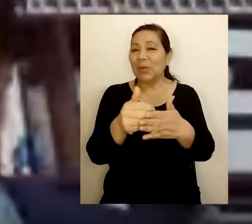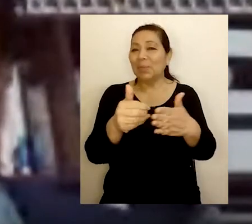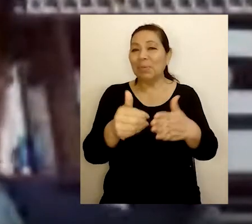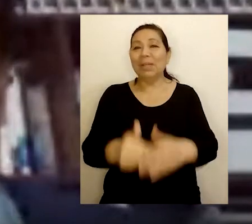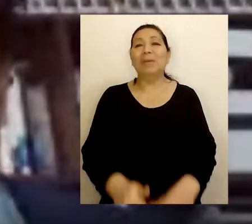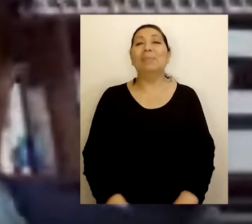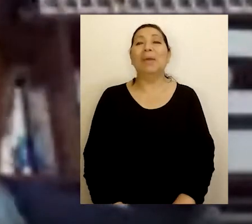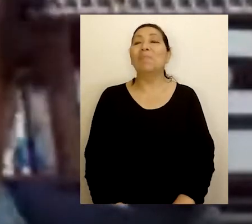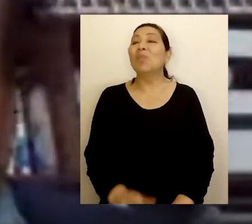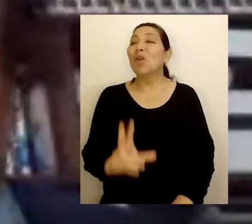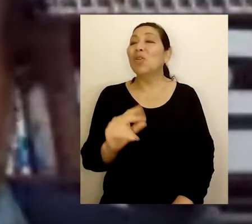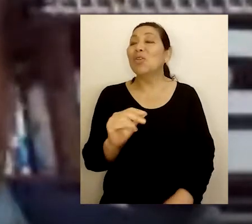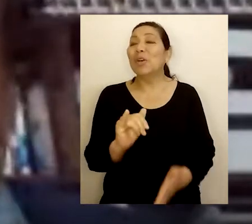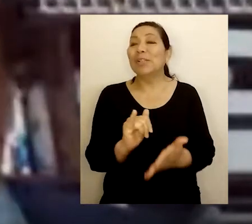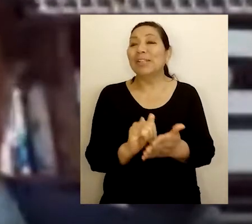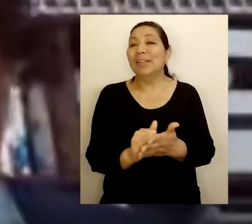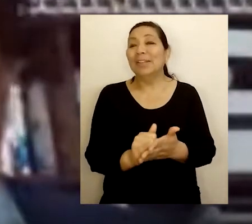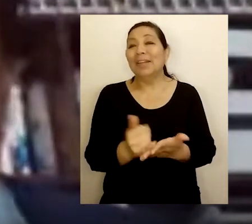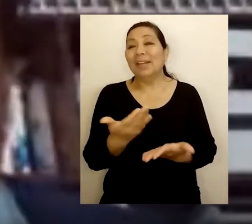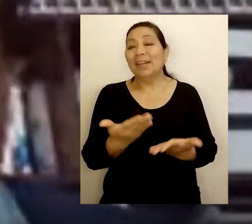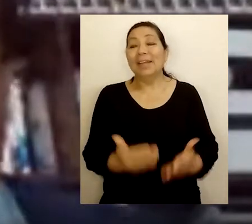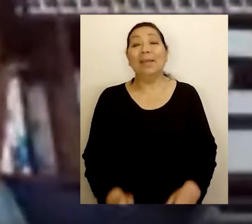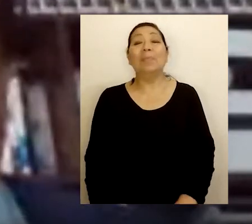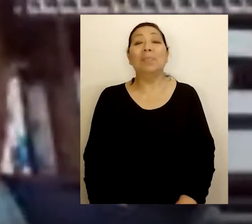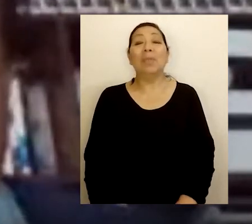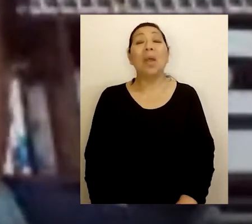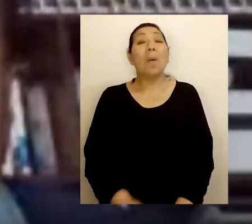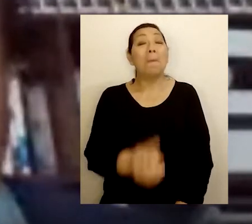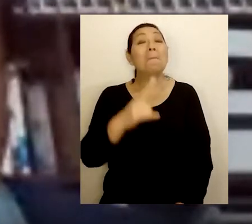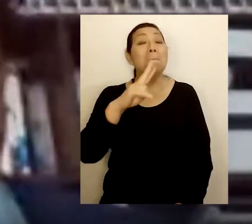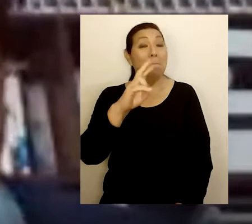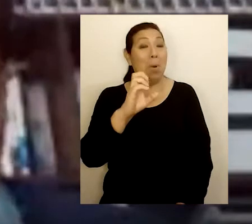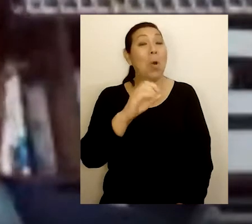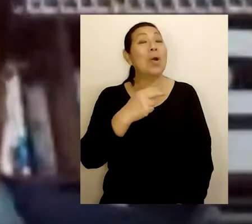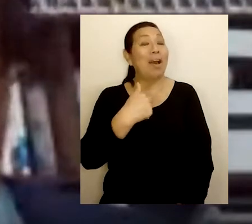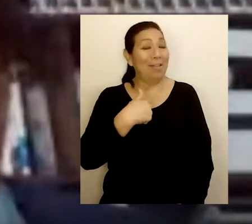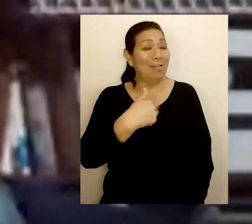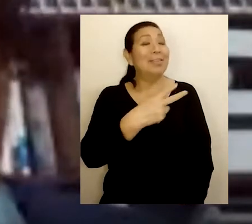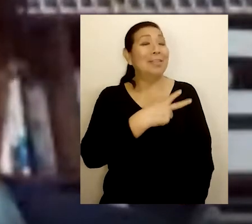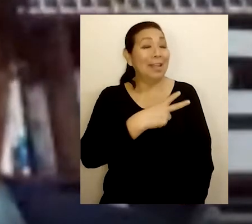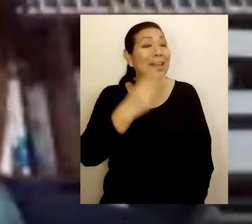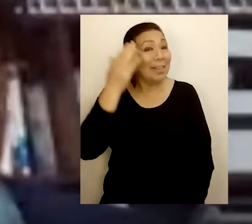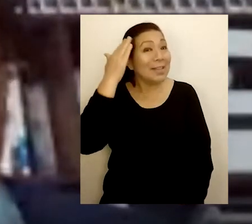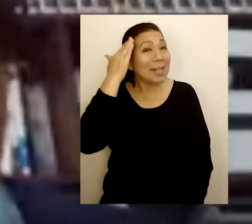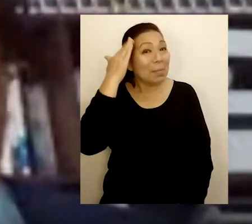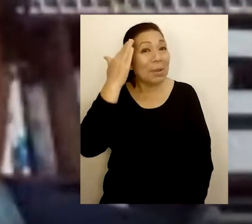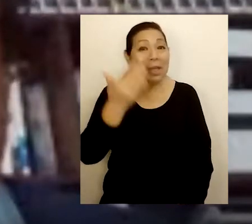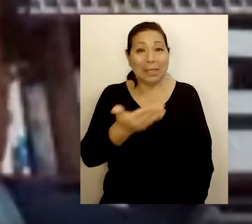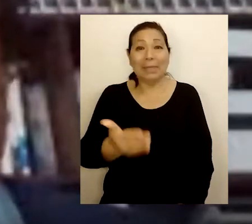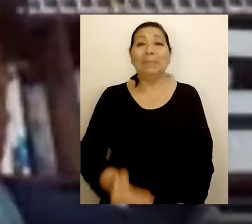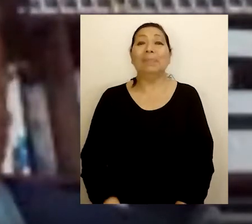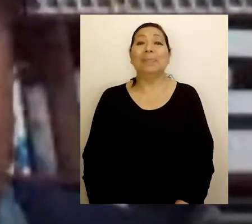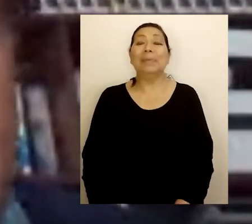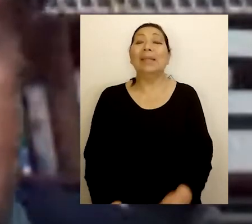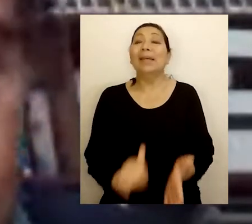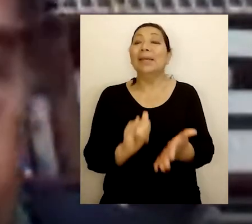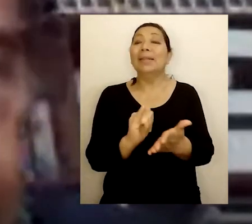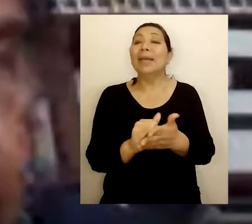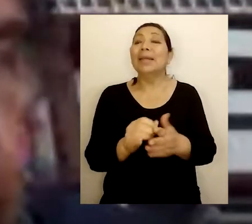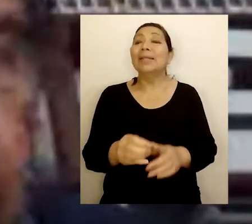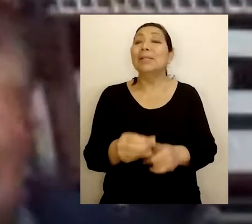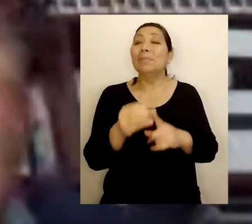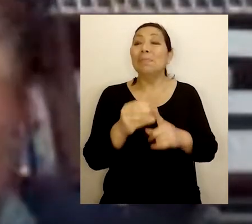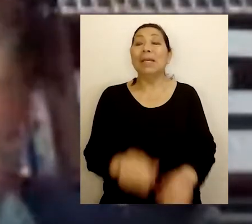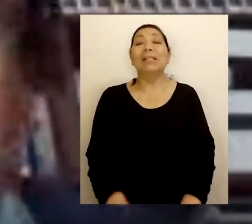previa. No obstante que los señores vocales supremos tenían pleno conocimiento, señora presidenta, en